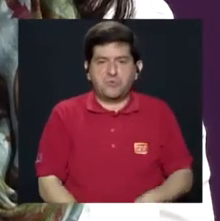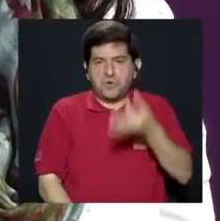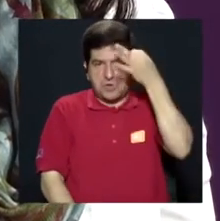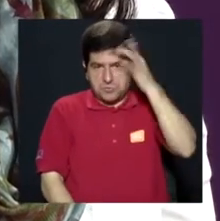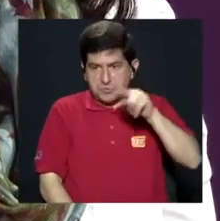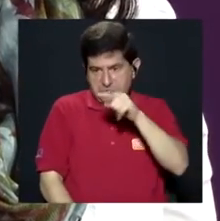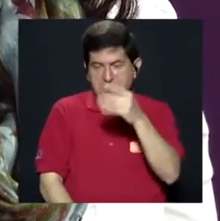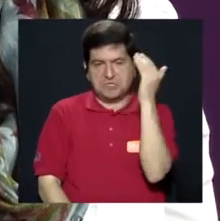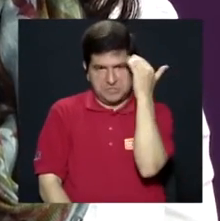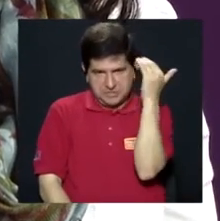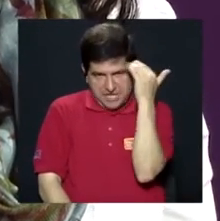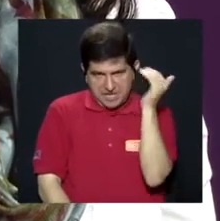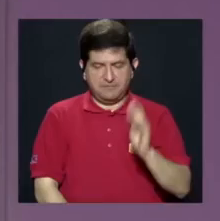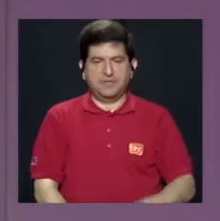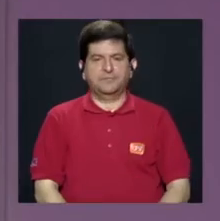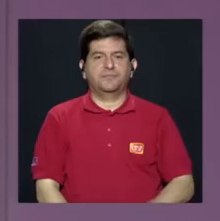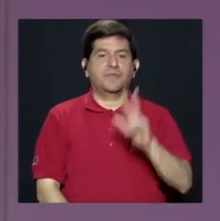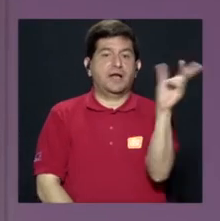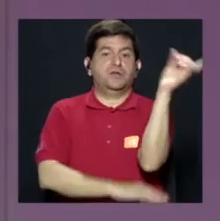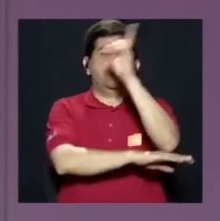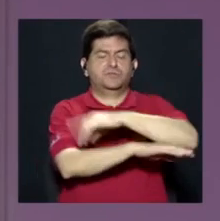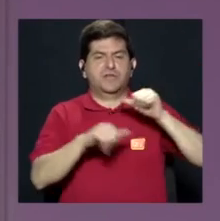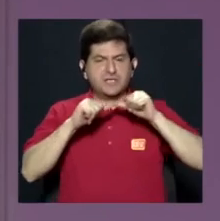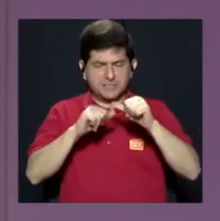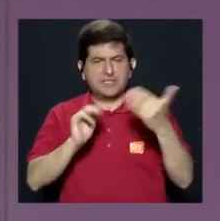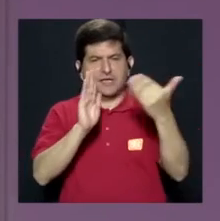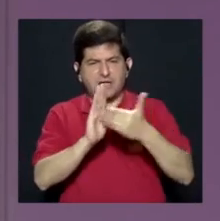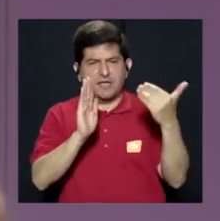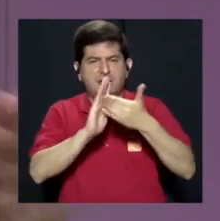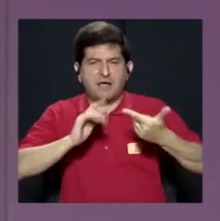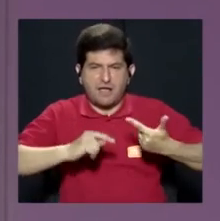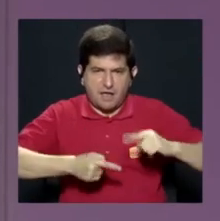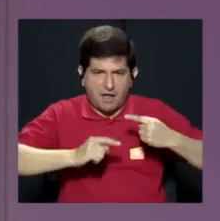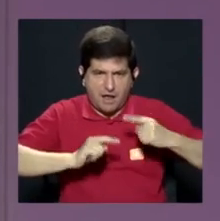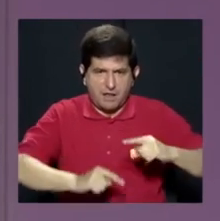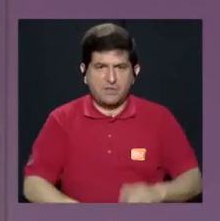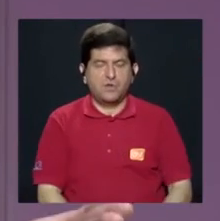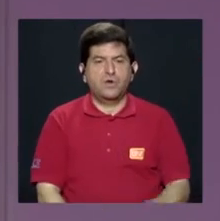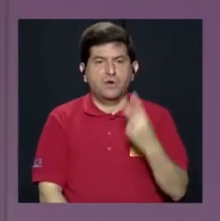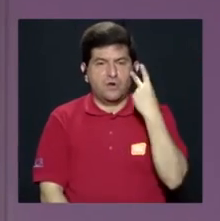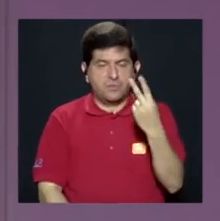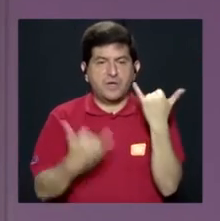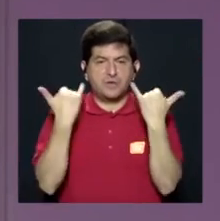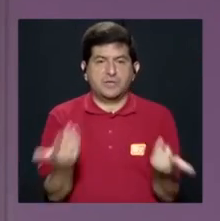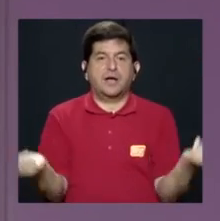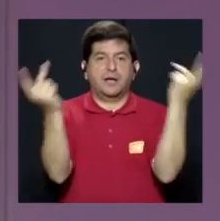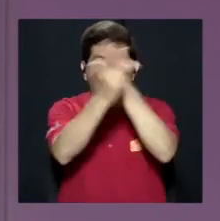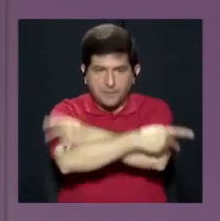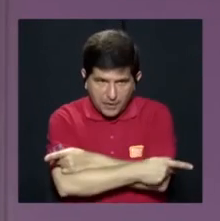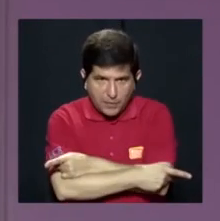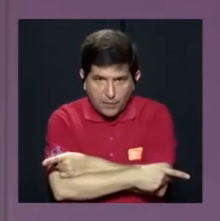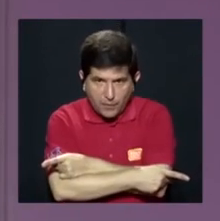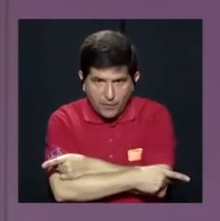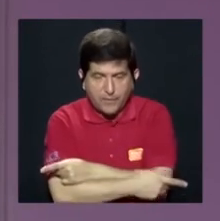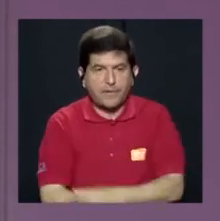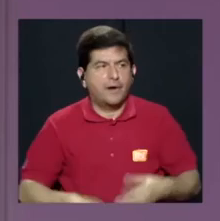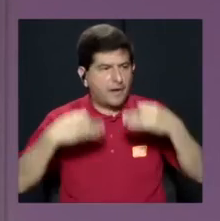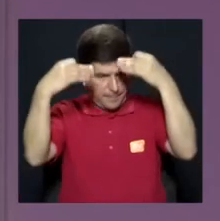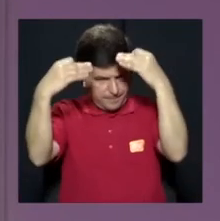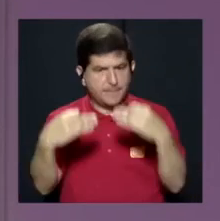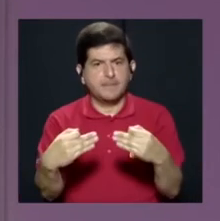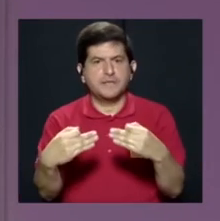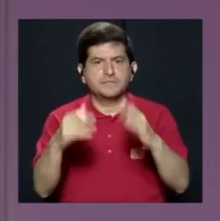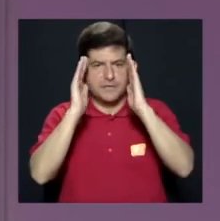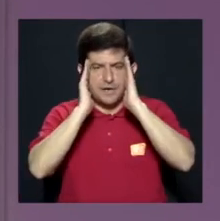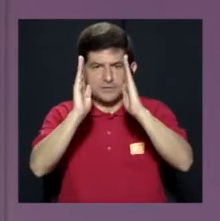son los expertos. A los 3 días yo seguí con la molestia, el dolor, entonces como ya vieron que llegué un poco peor, ya decidieron